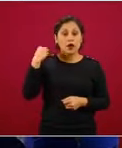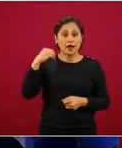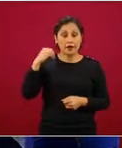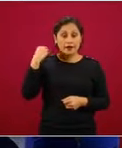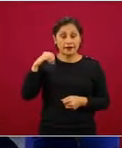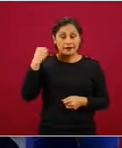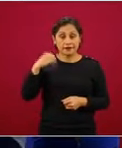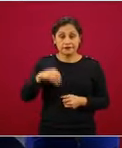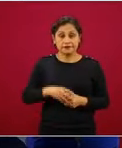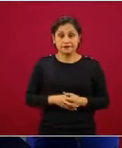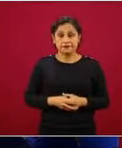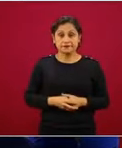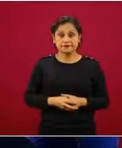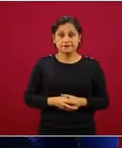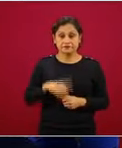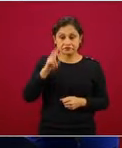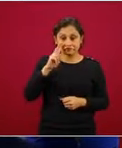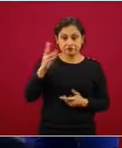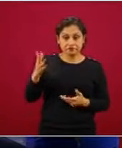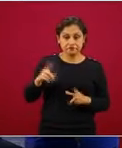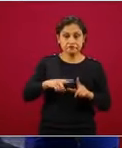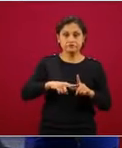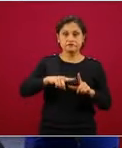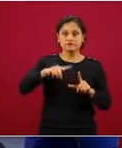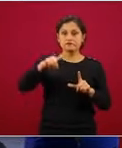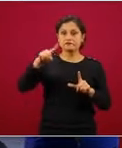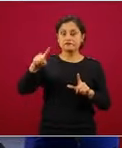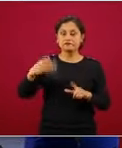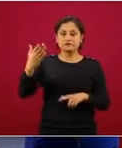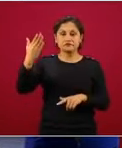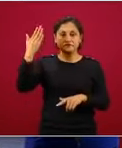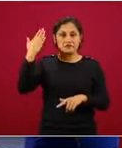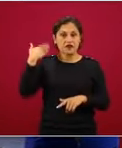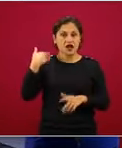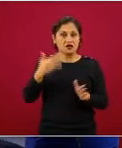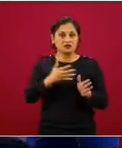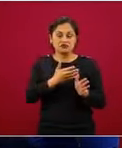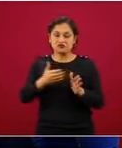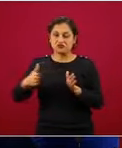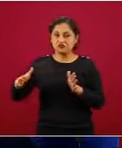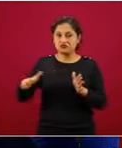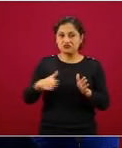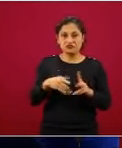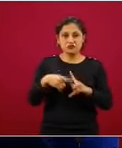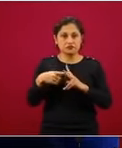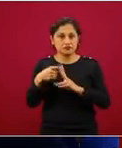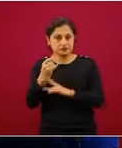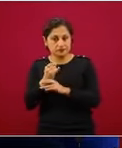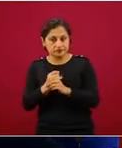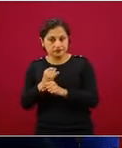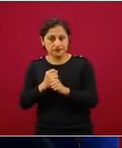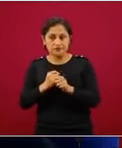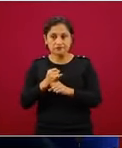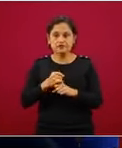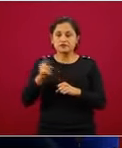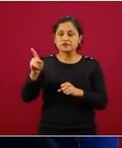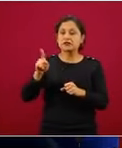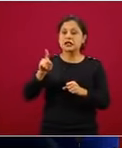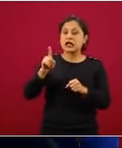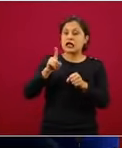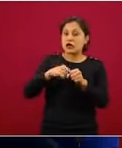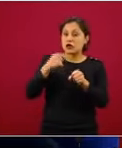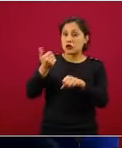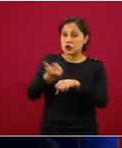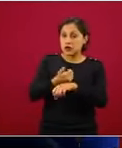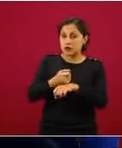Oaxaca, también esta curva aguda, originalmente con una predicción muy dispersa, que es la de la línea amarilla, después ya